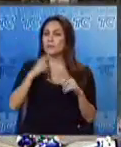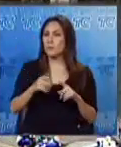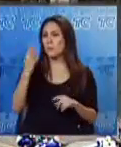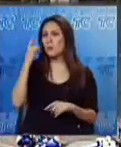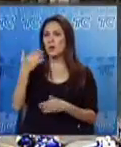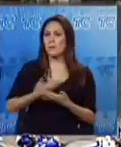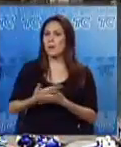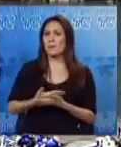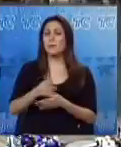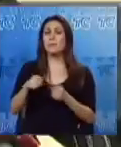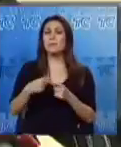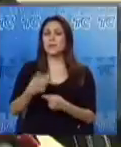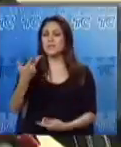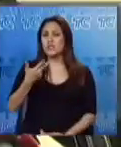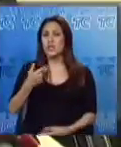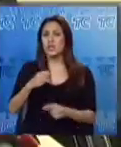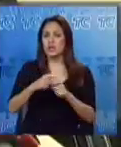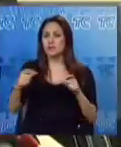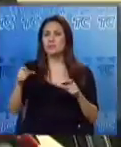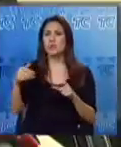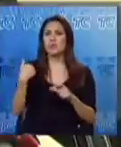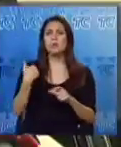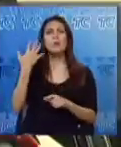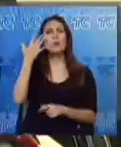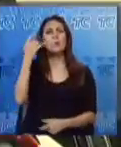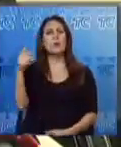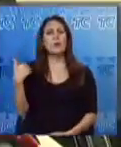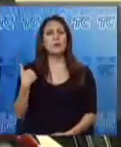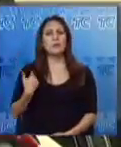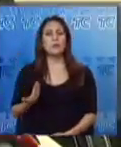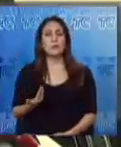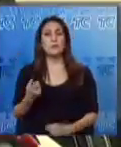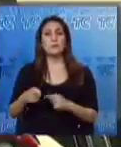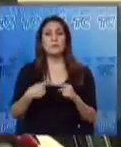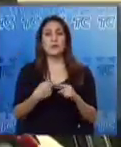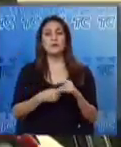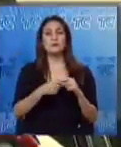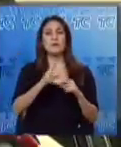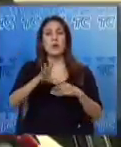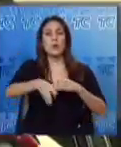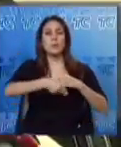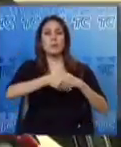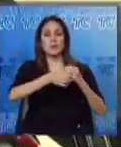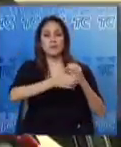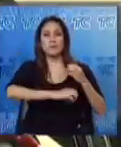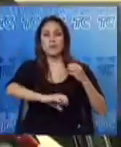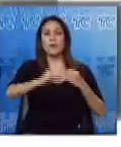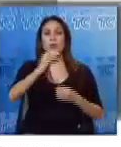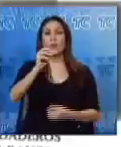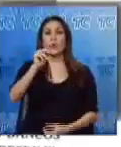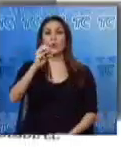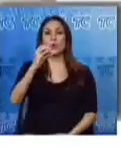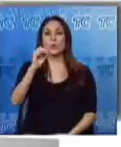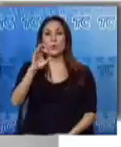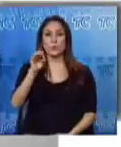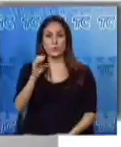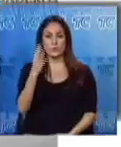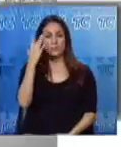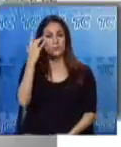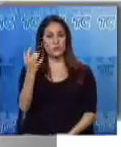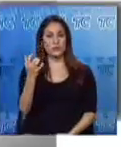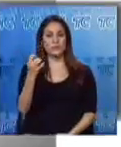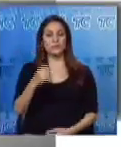encontrado cheques y recibos para la construcción de la extensión de redes de agua potable de Alangací, Conocoto y Pinta. Y denunció inconsistencias